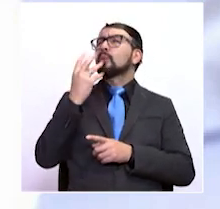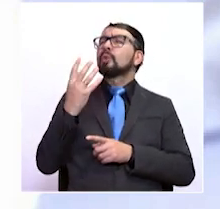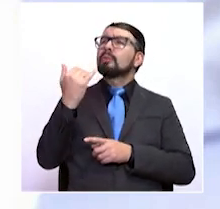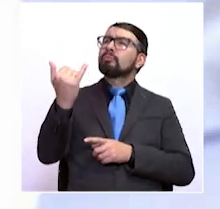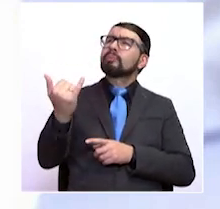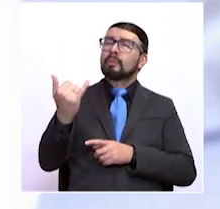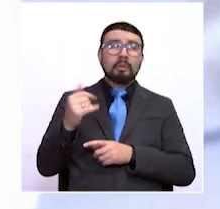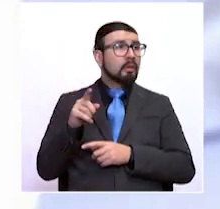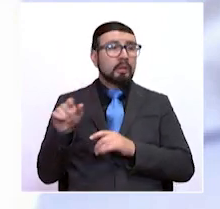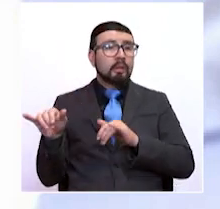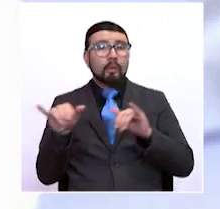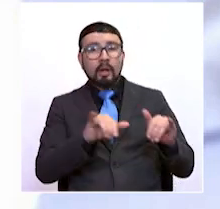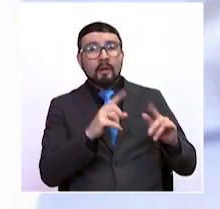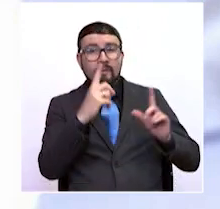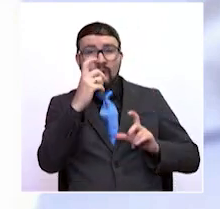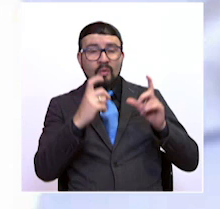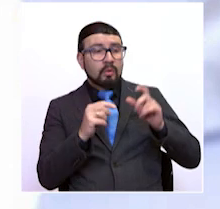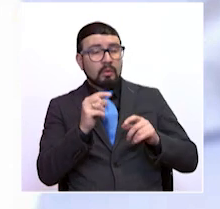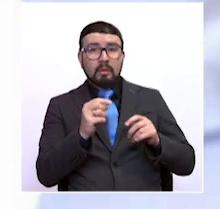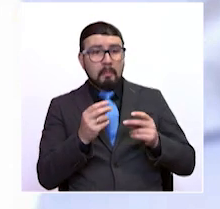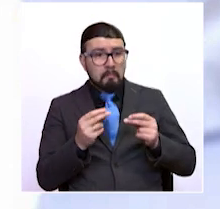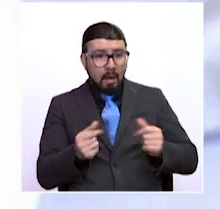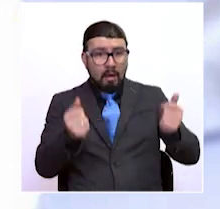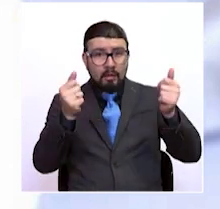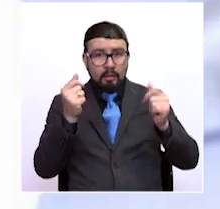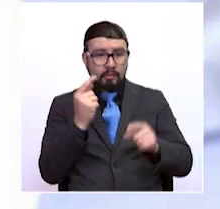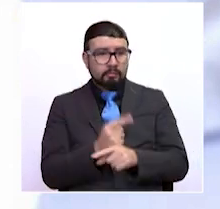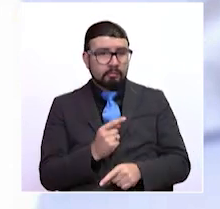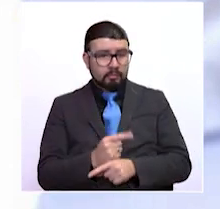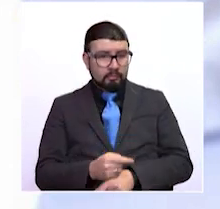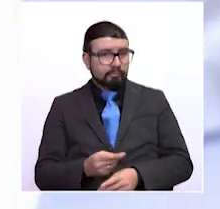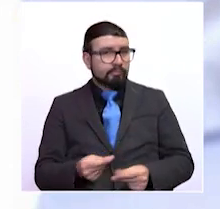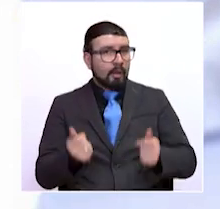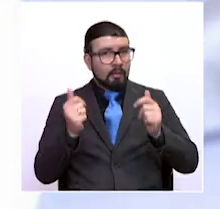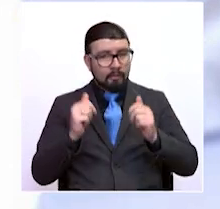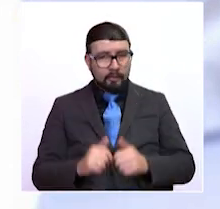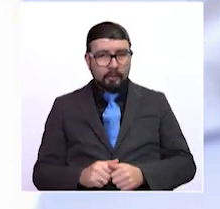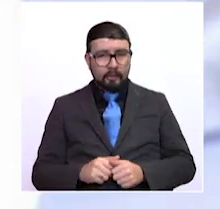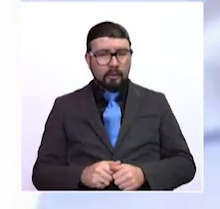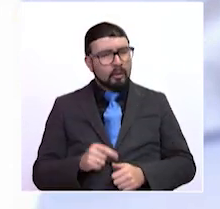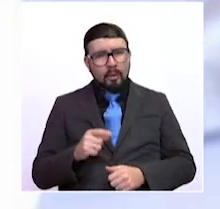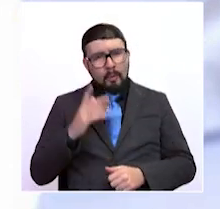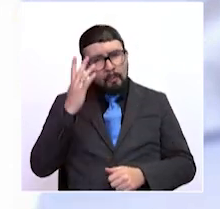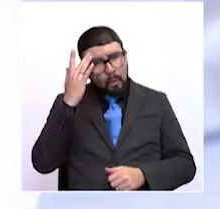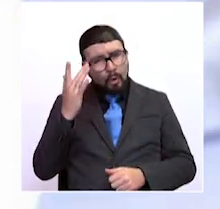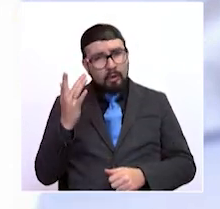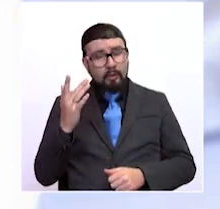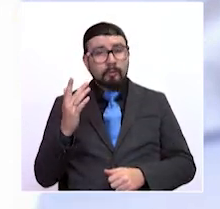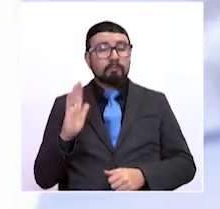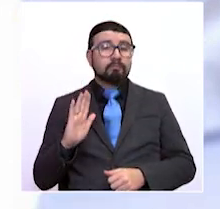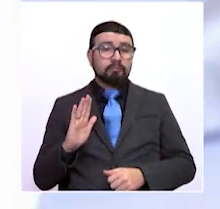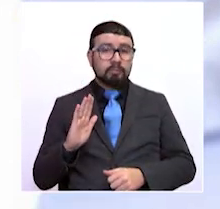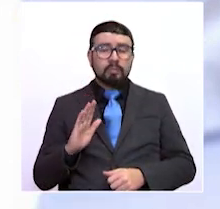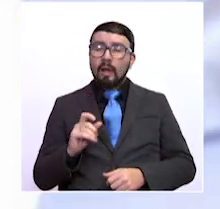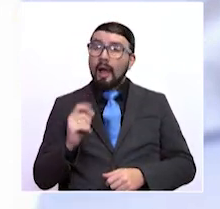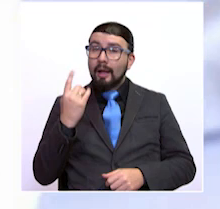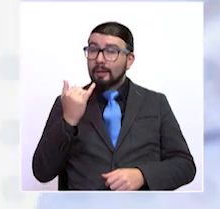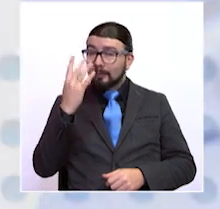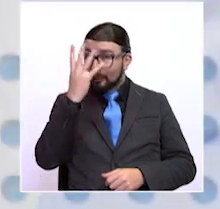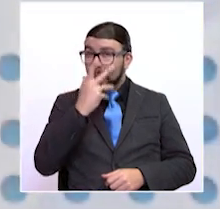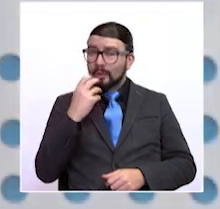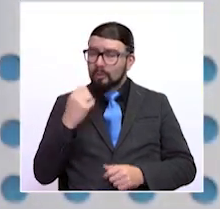como la foto anterior? En un segundo puede terminar como la foto anterior, simplemente por... Hay algo muy bonito que yo leí